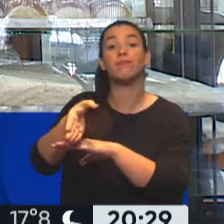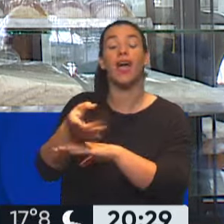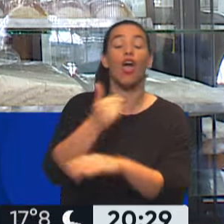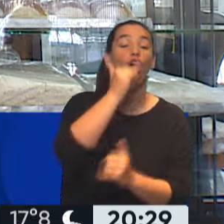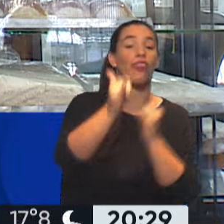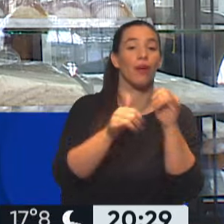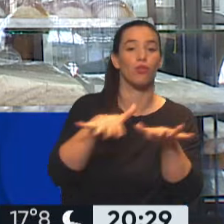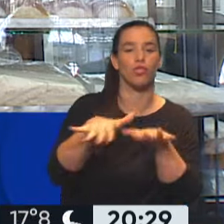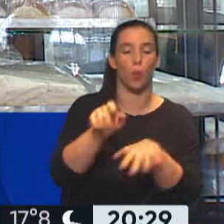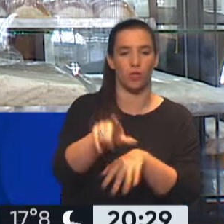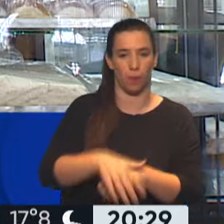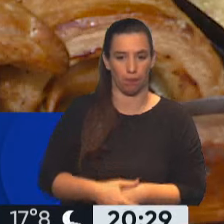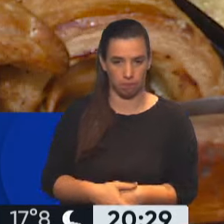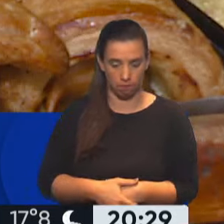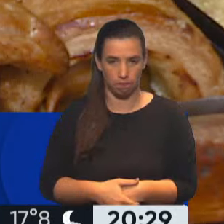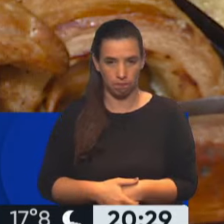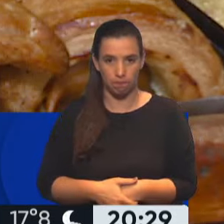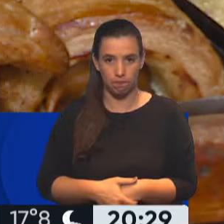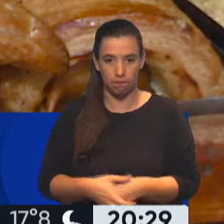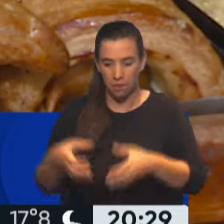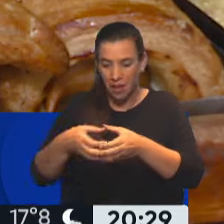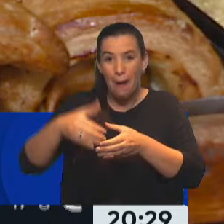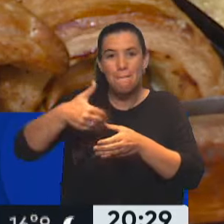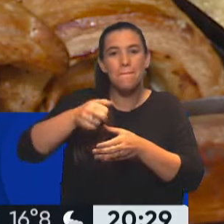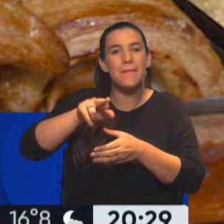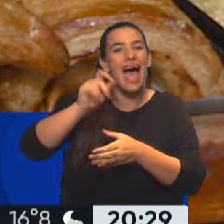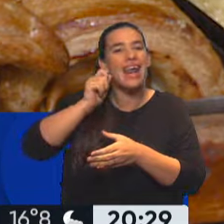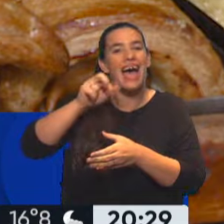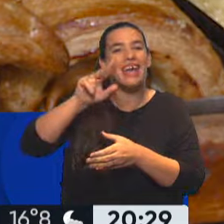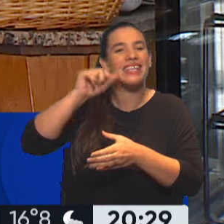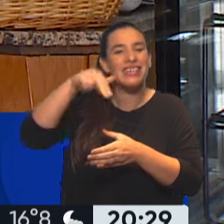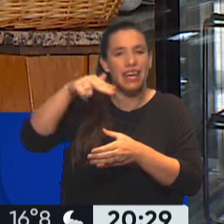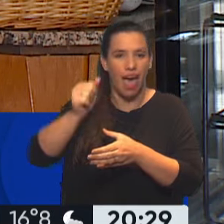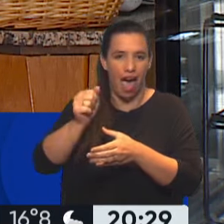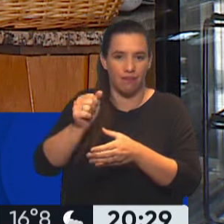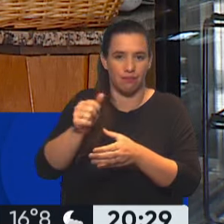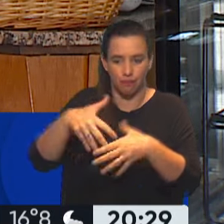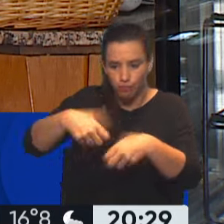que es lo que más se usa para, es materia prima esencial para la factura,